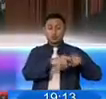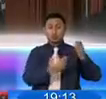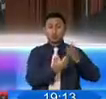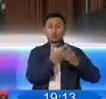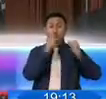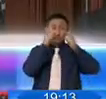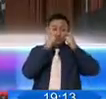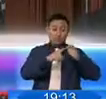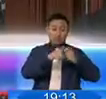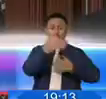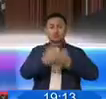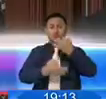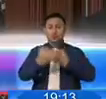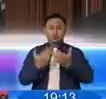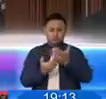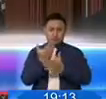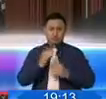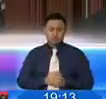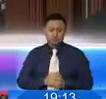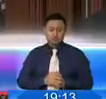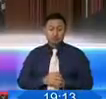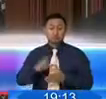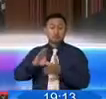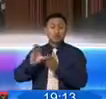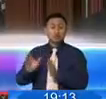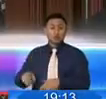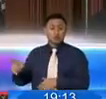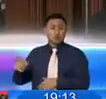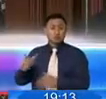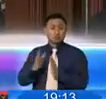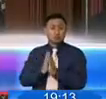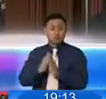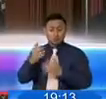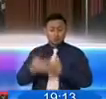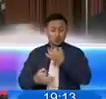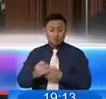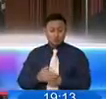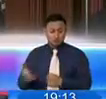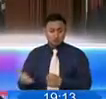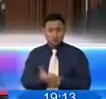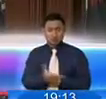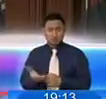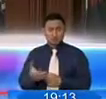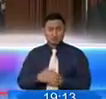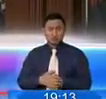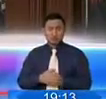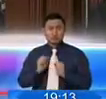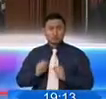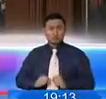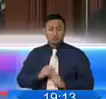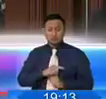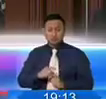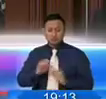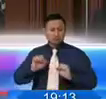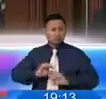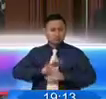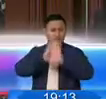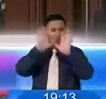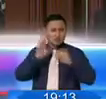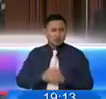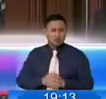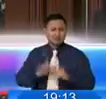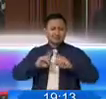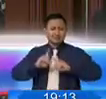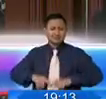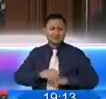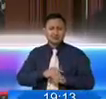para jueces. Y además la ciudadanía reclama un juicio de esta naturaleza para que se aclaren la serie